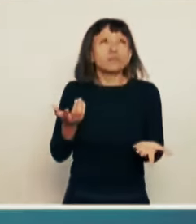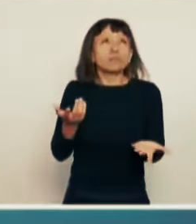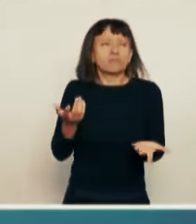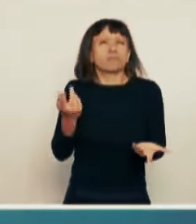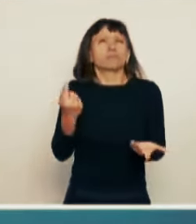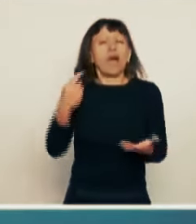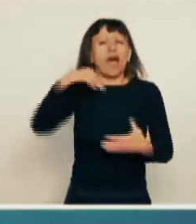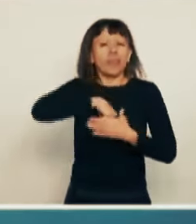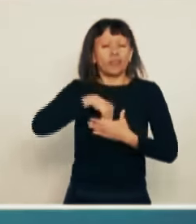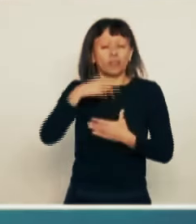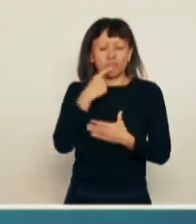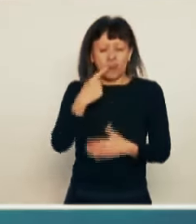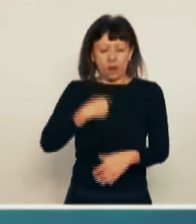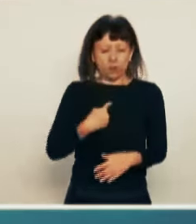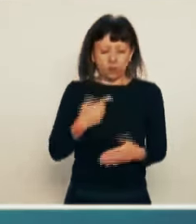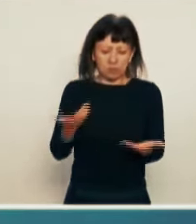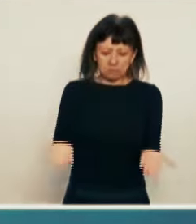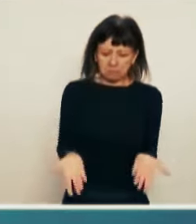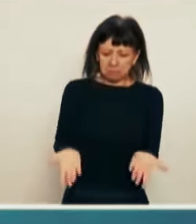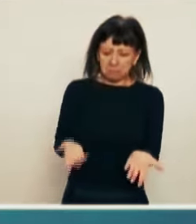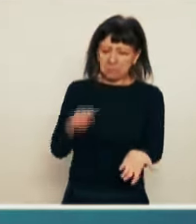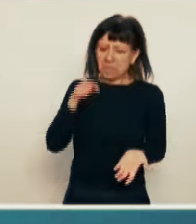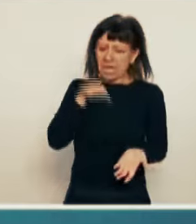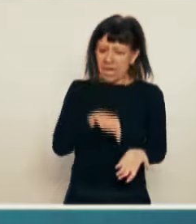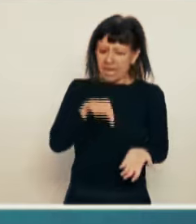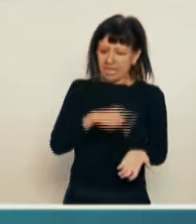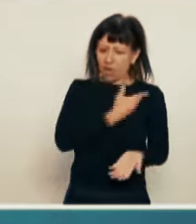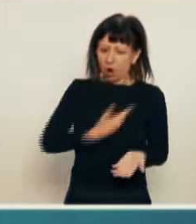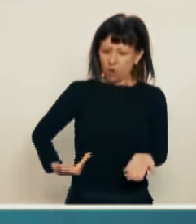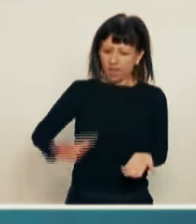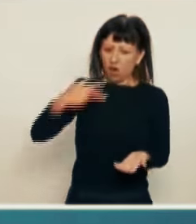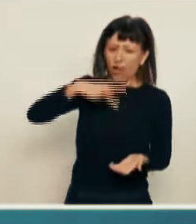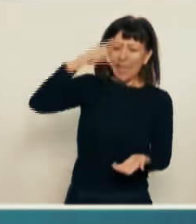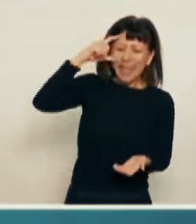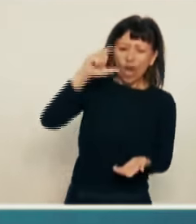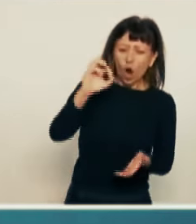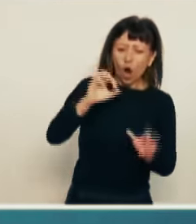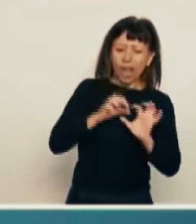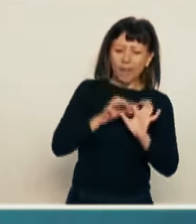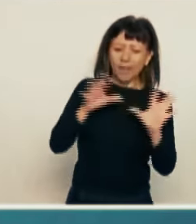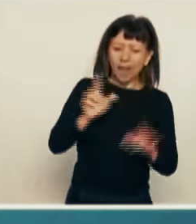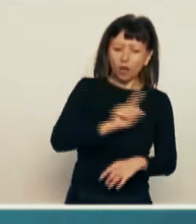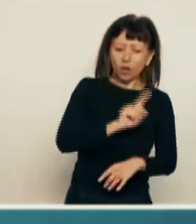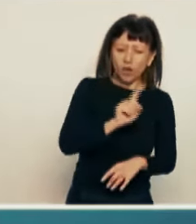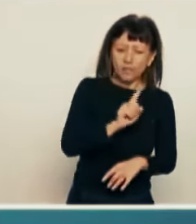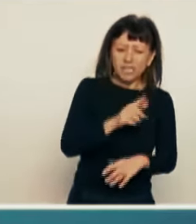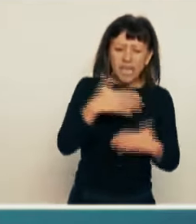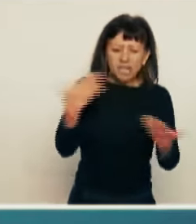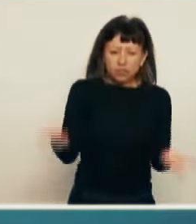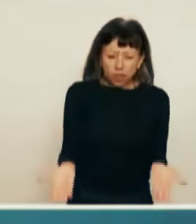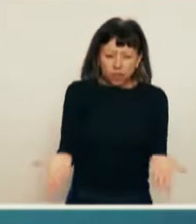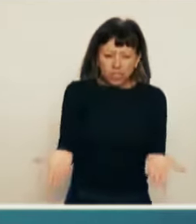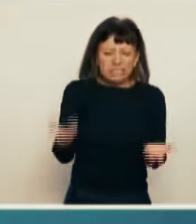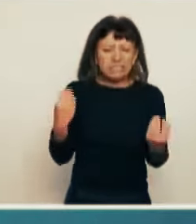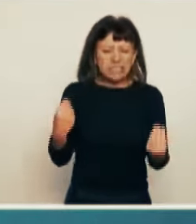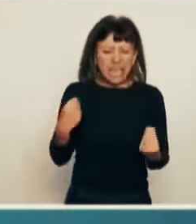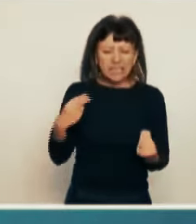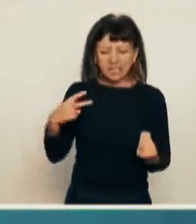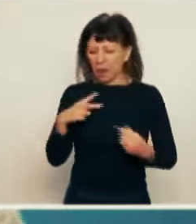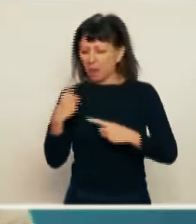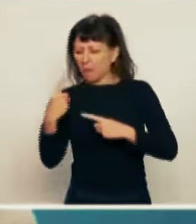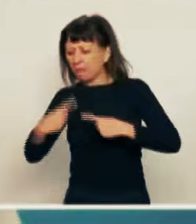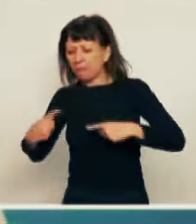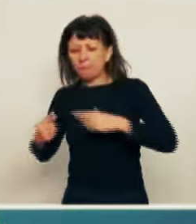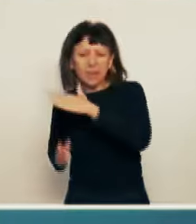si no es neoliberal, ¿qué es entonces el anarcocapitalismo? Y ahora